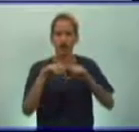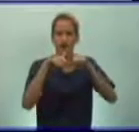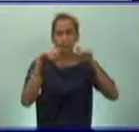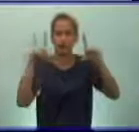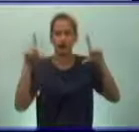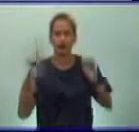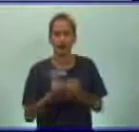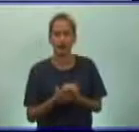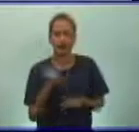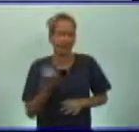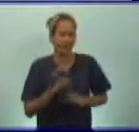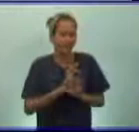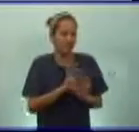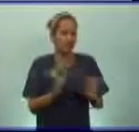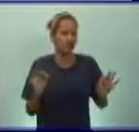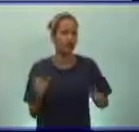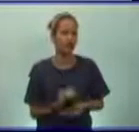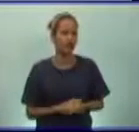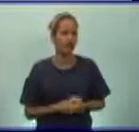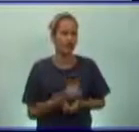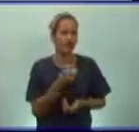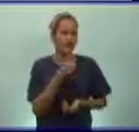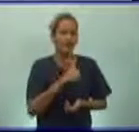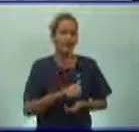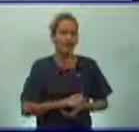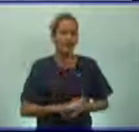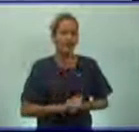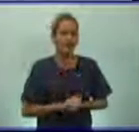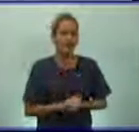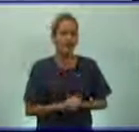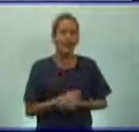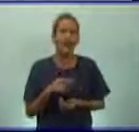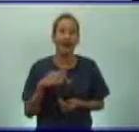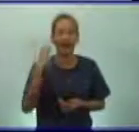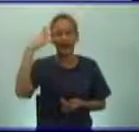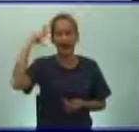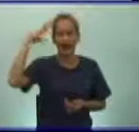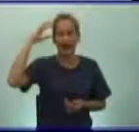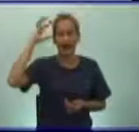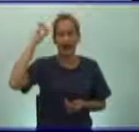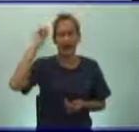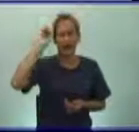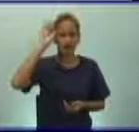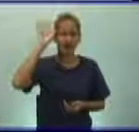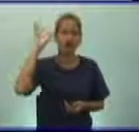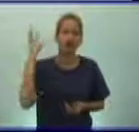muy sencilla. Claro, ya lo dijimos, a Celia Sánchez Manduley.